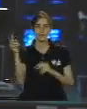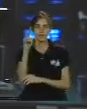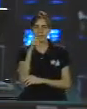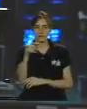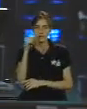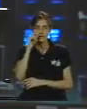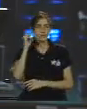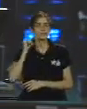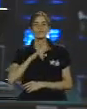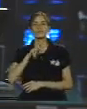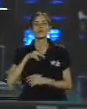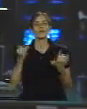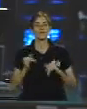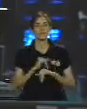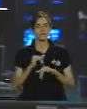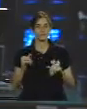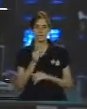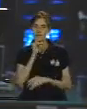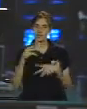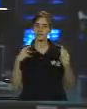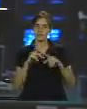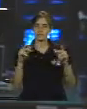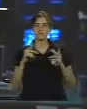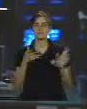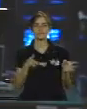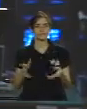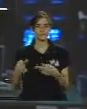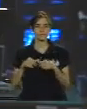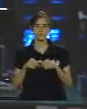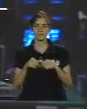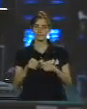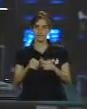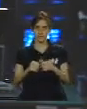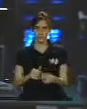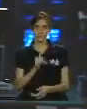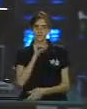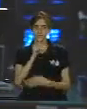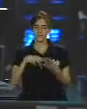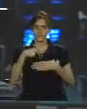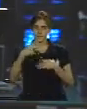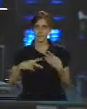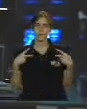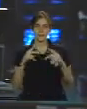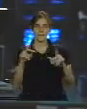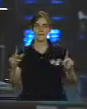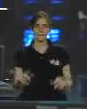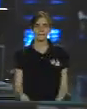venezolanos. Nosotros por ahora finalizamos este avance y, como siempre, les invitamos para que sigan con más de la programación de Vive.